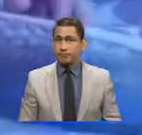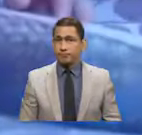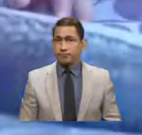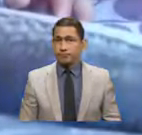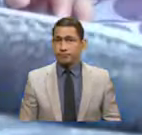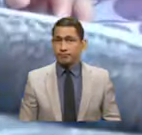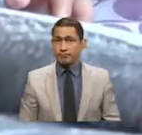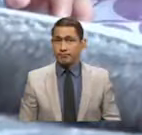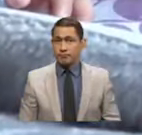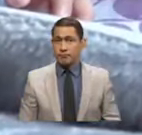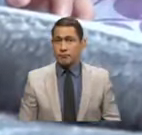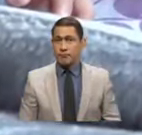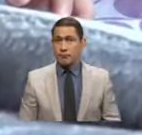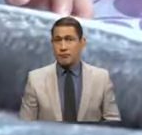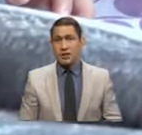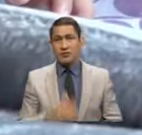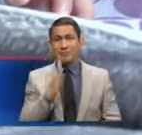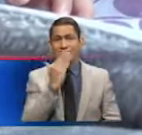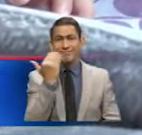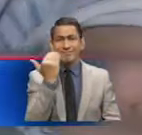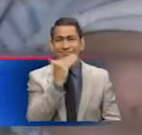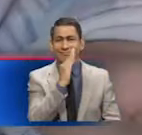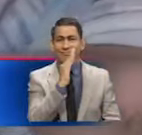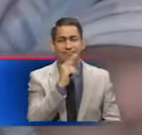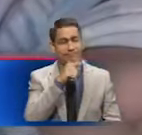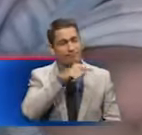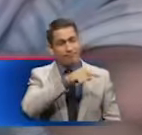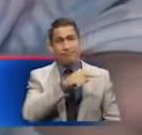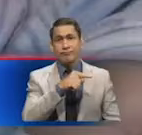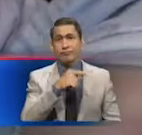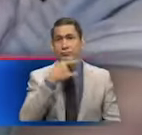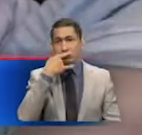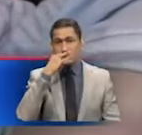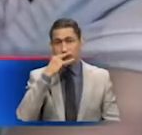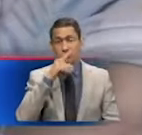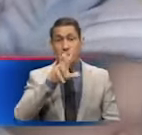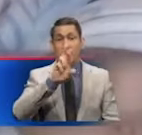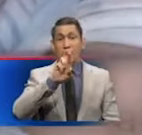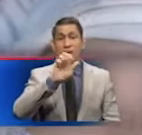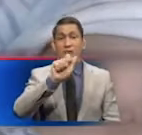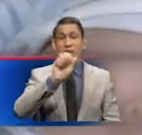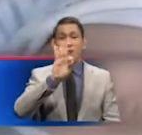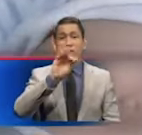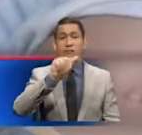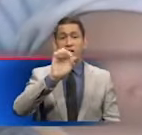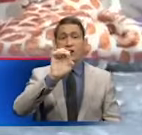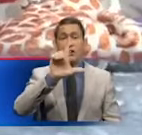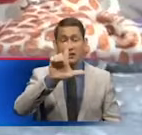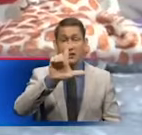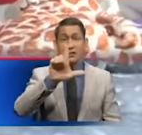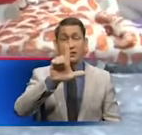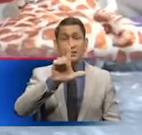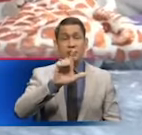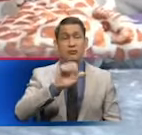La dulzura y sonrisa hace pensar que ninguna condición le afecta a Rafael de 2 años, 9 meses de